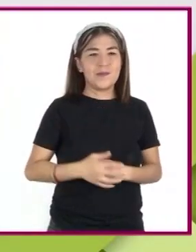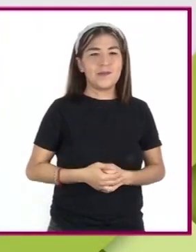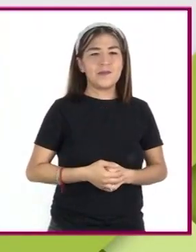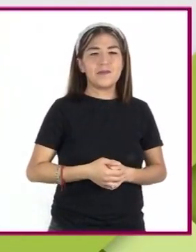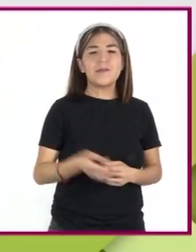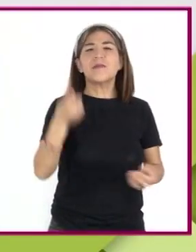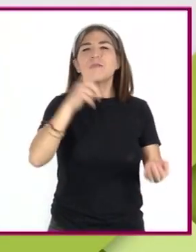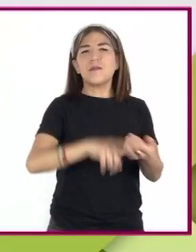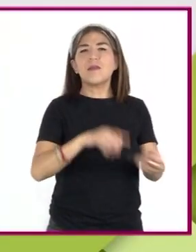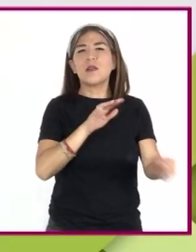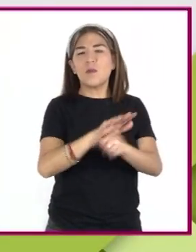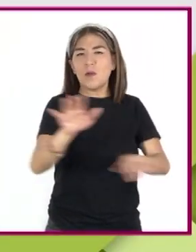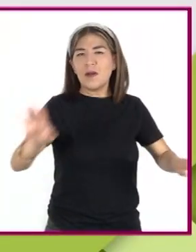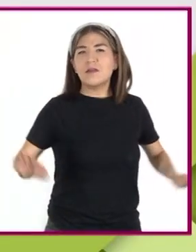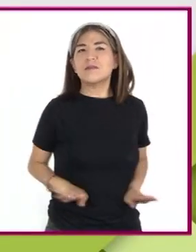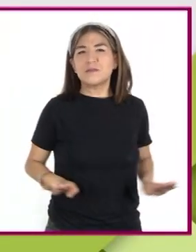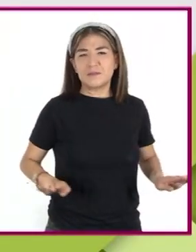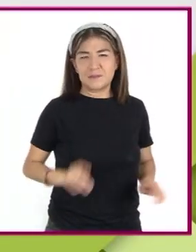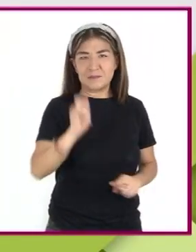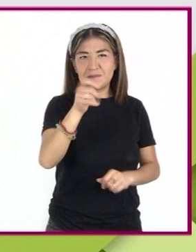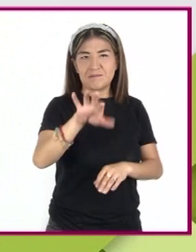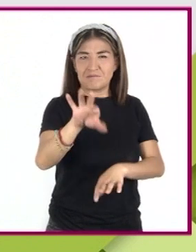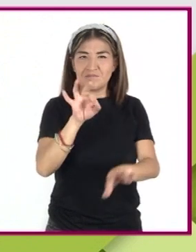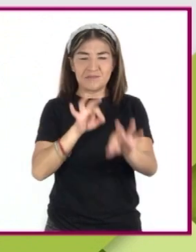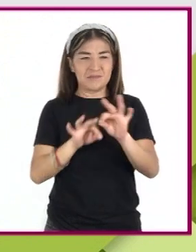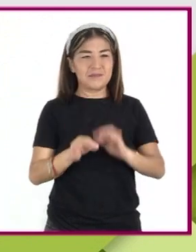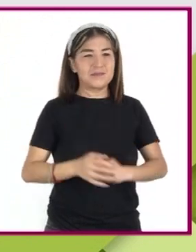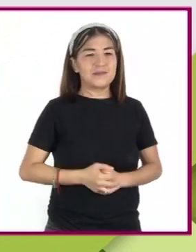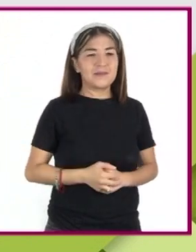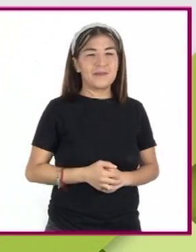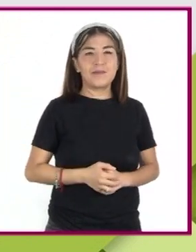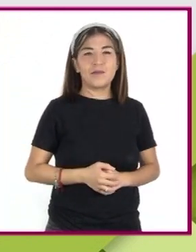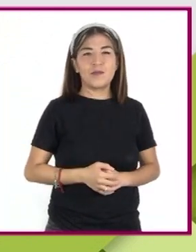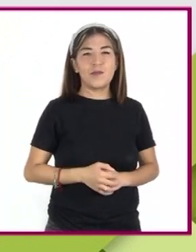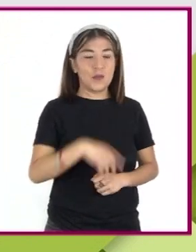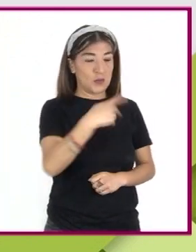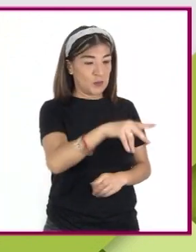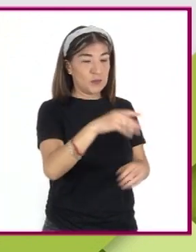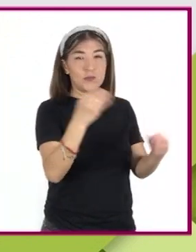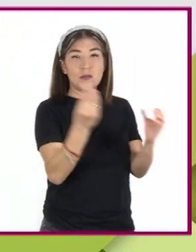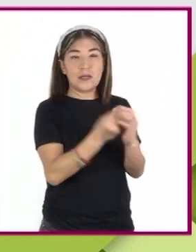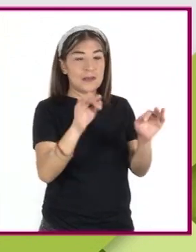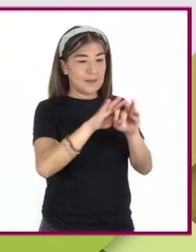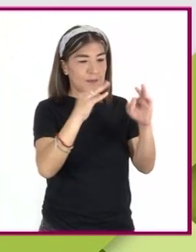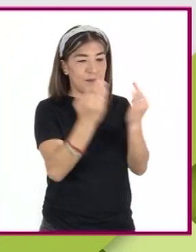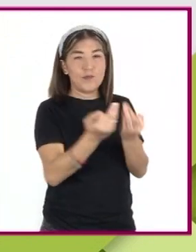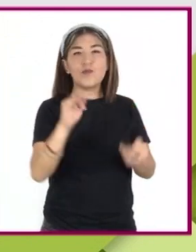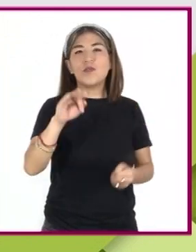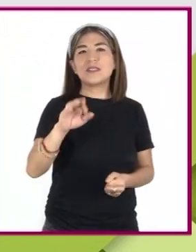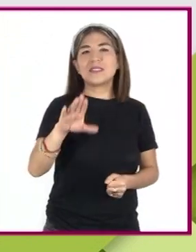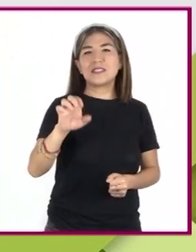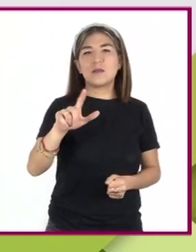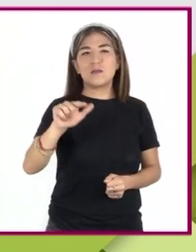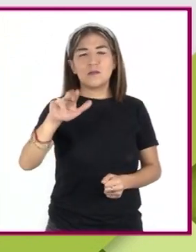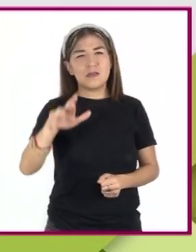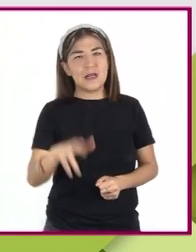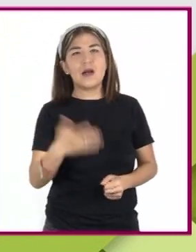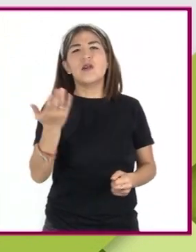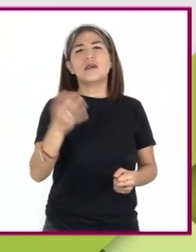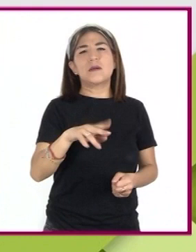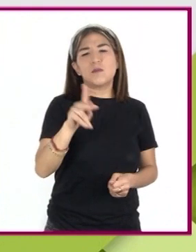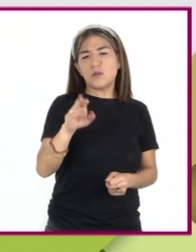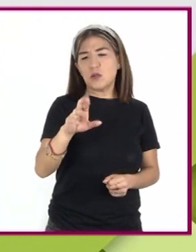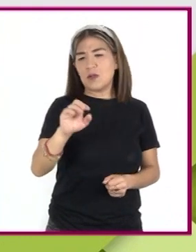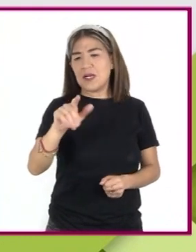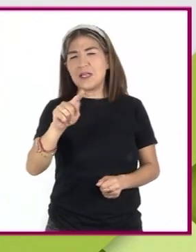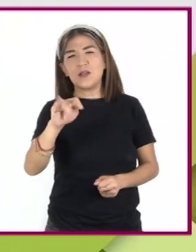sus características destacan: están formados por una célula, ya sea procariota o